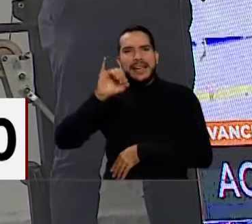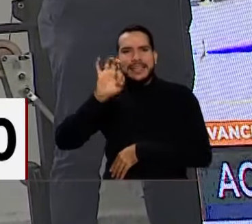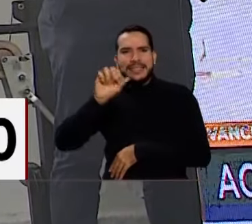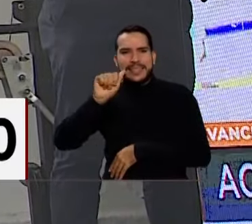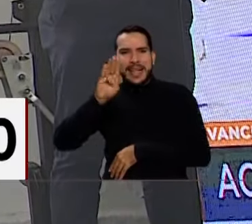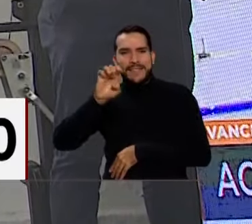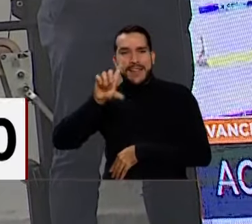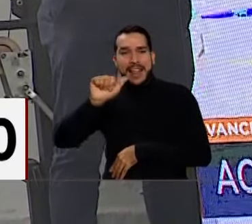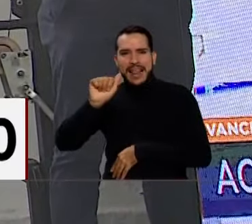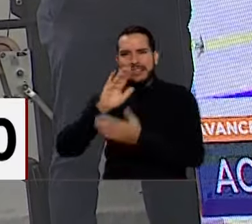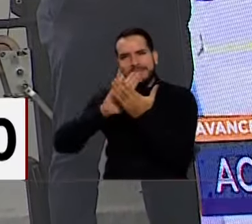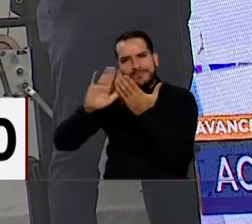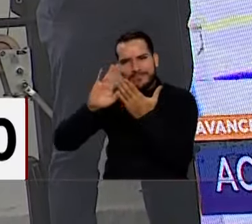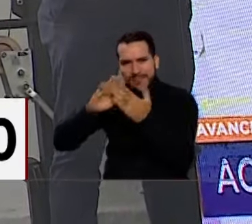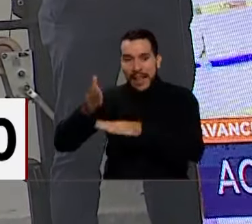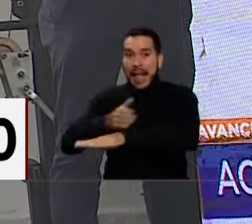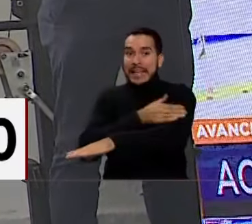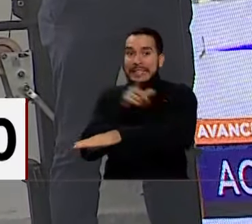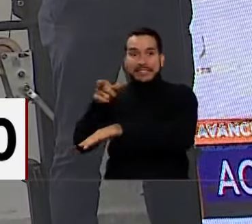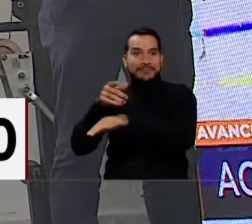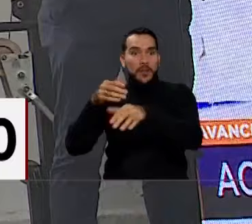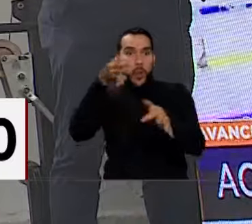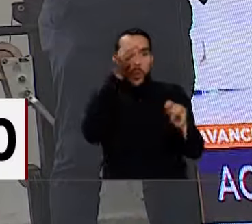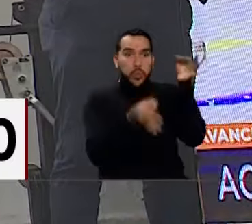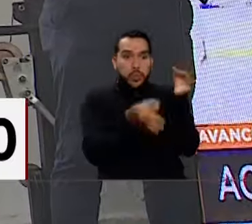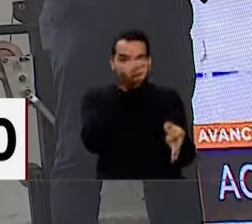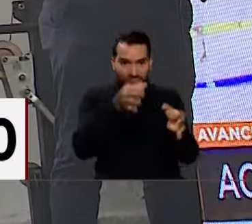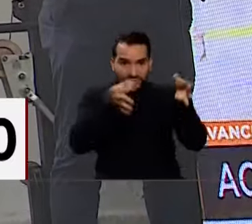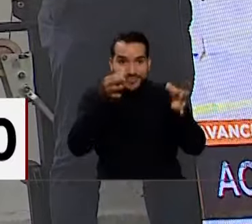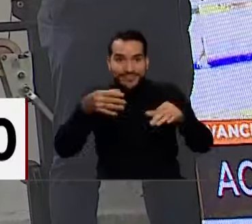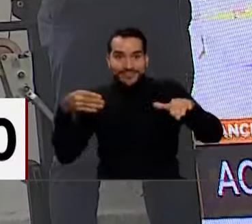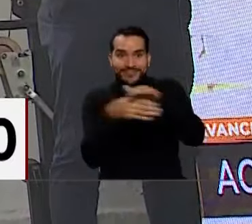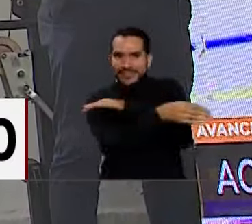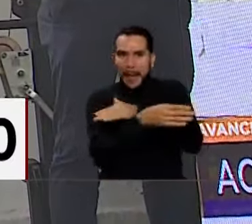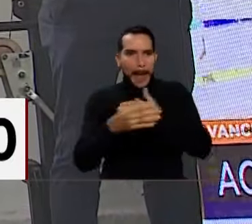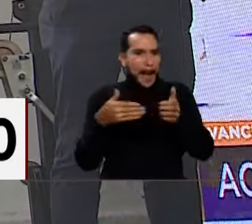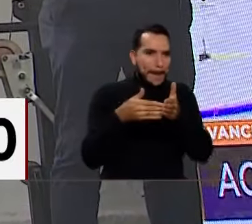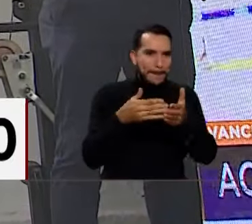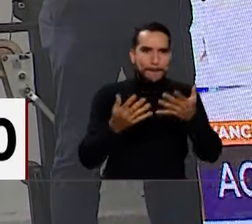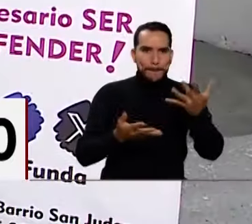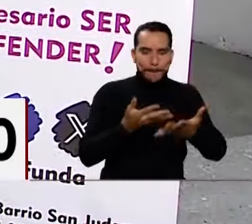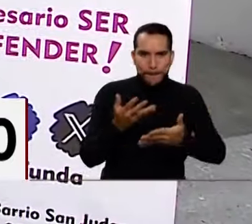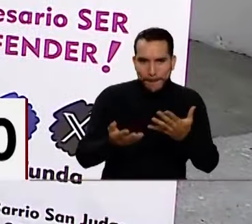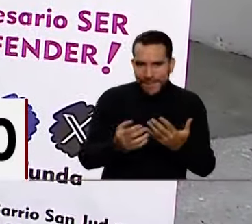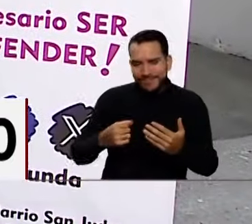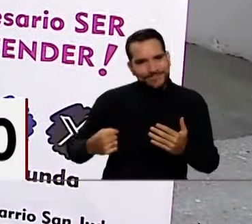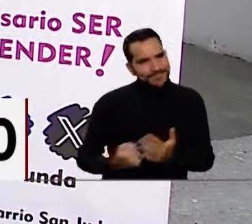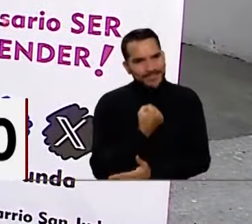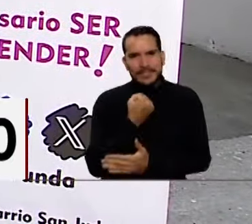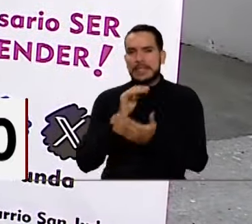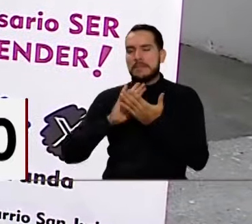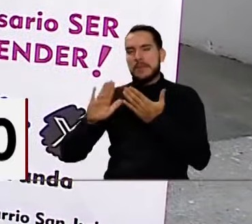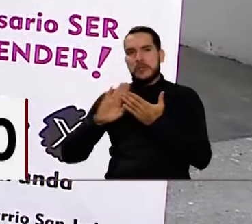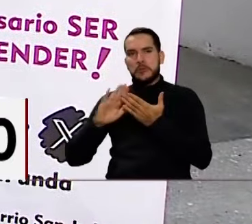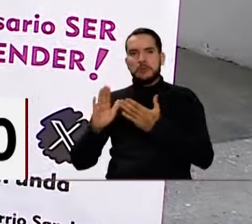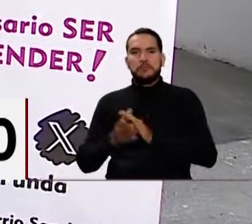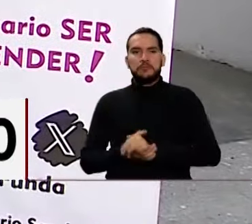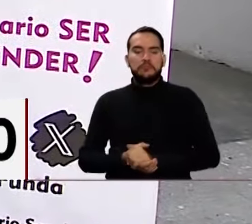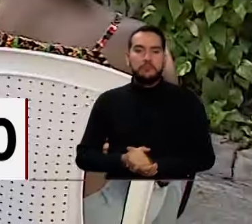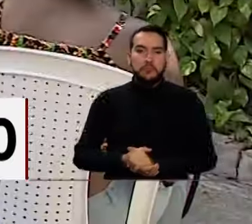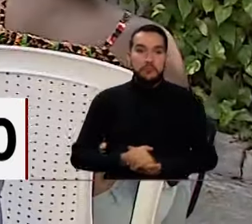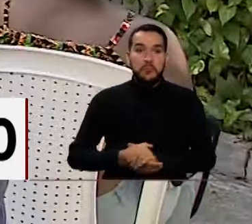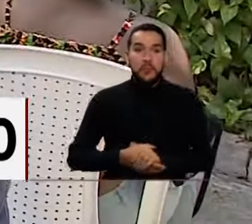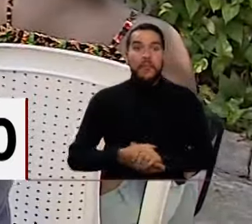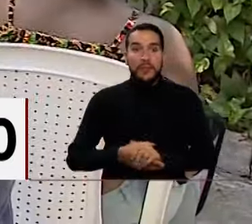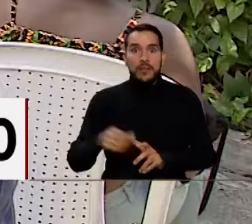justicia y los perjuicios ocasionados a raíz de esto, por haber llegado tarde, Raíza. En un acto sin precedentes en la historia